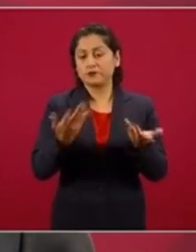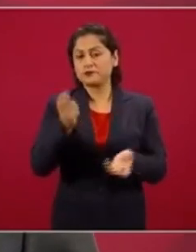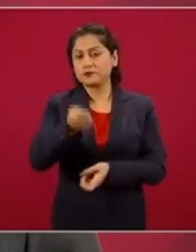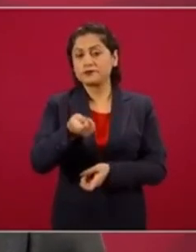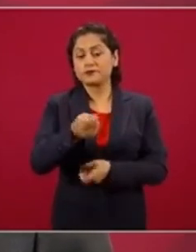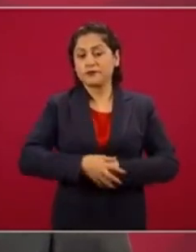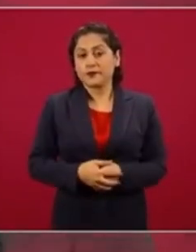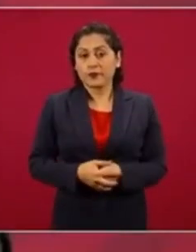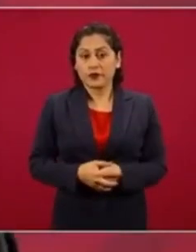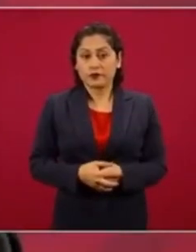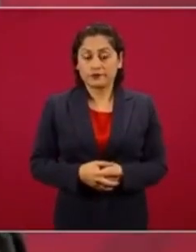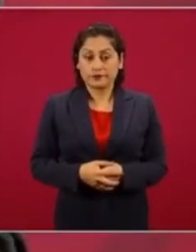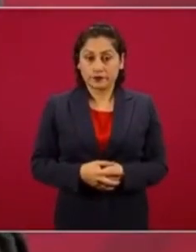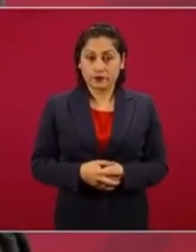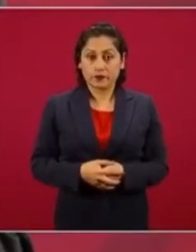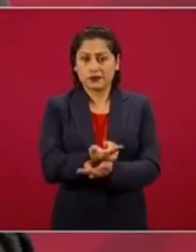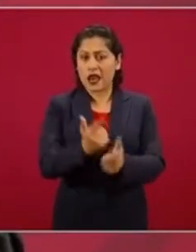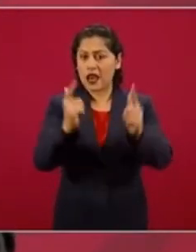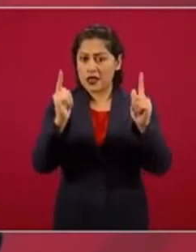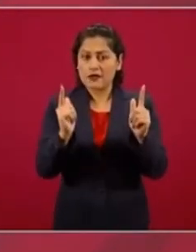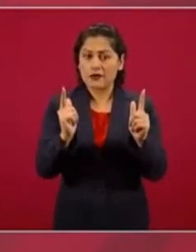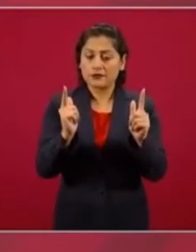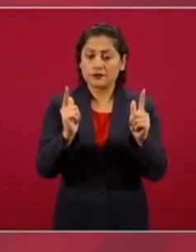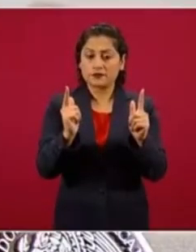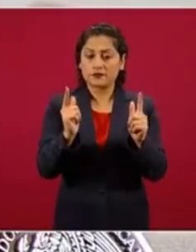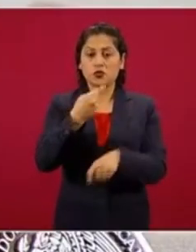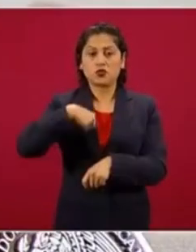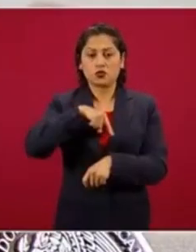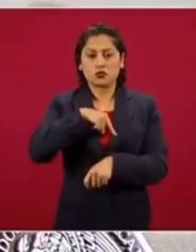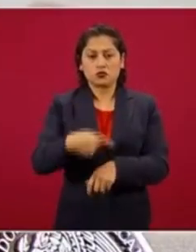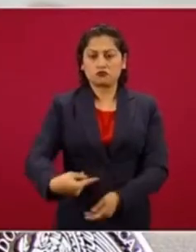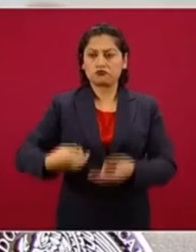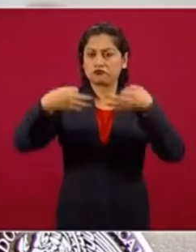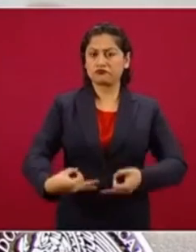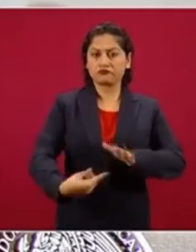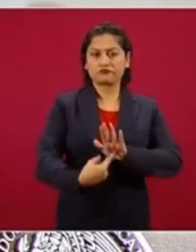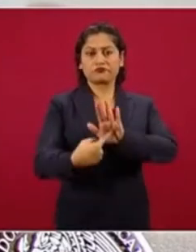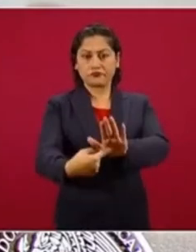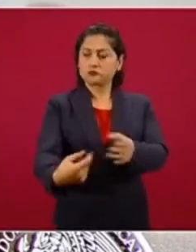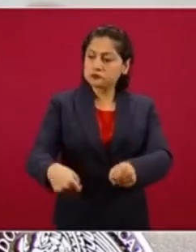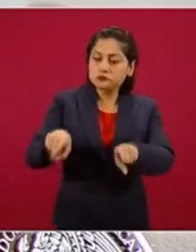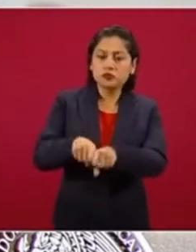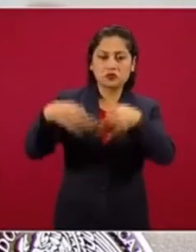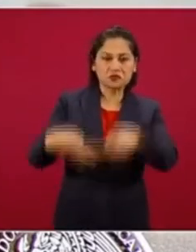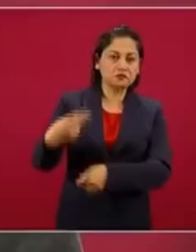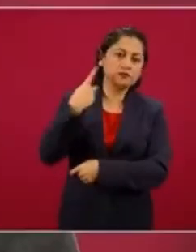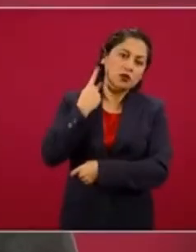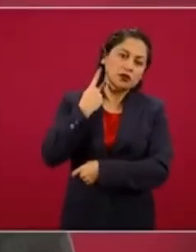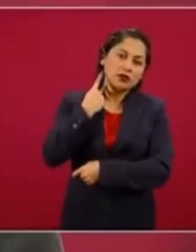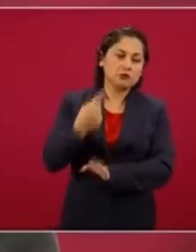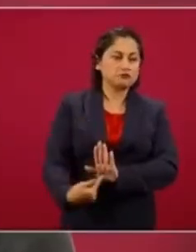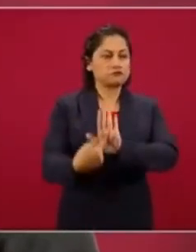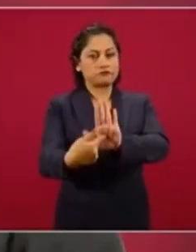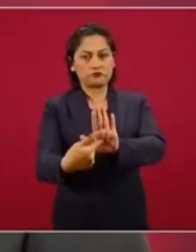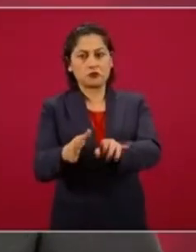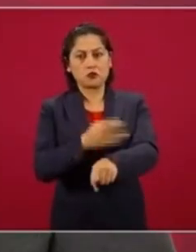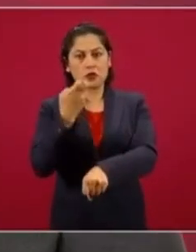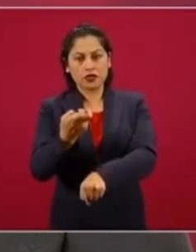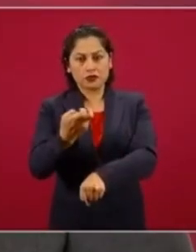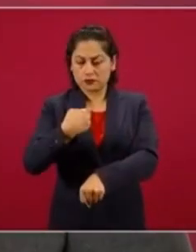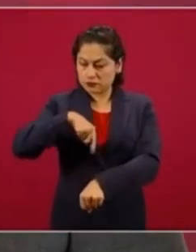nosotros somos libres, tenemos autoridad moral y por eso tenemos autoridad política, para hacer valer los